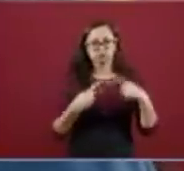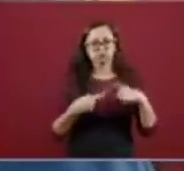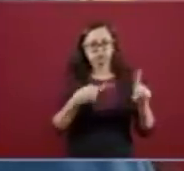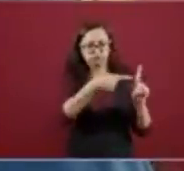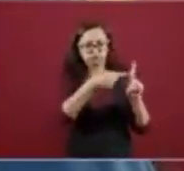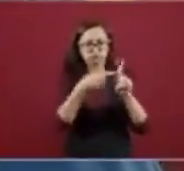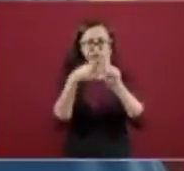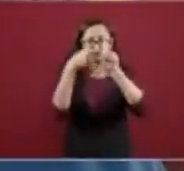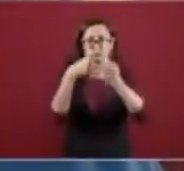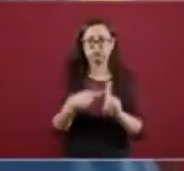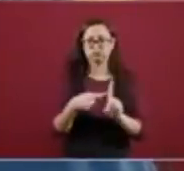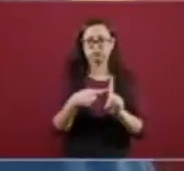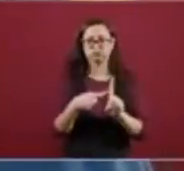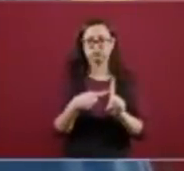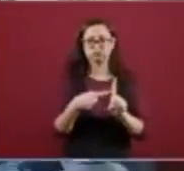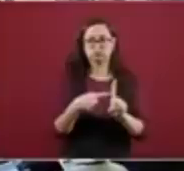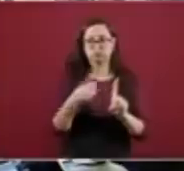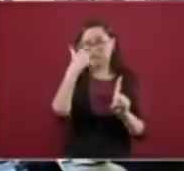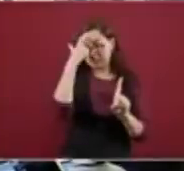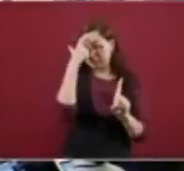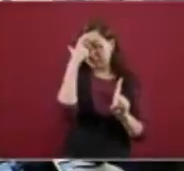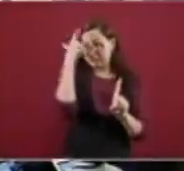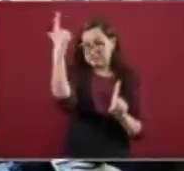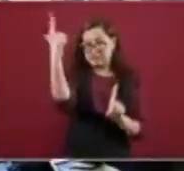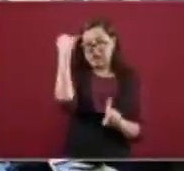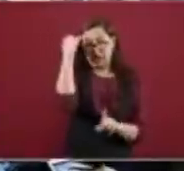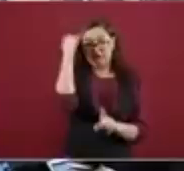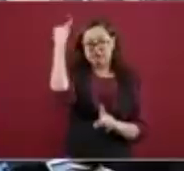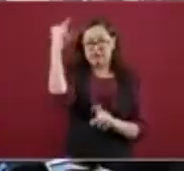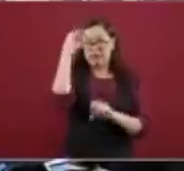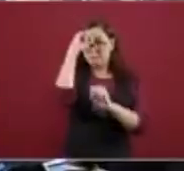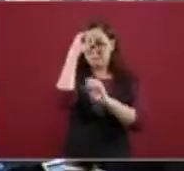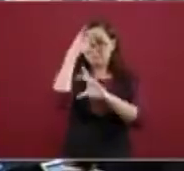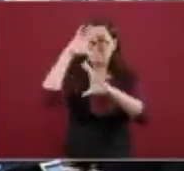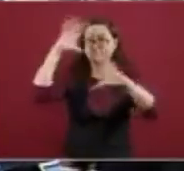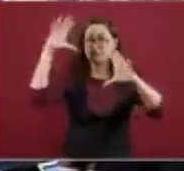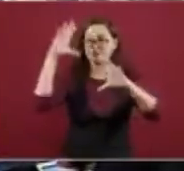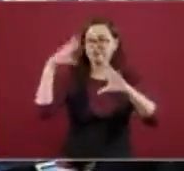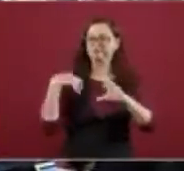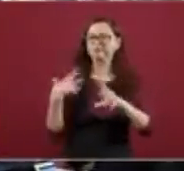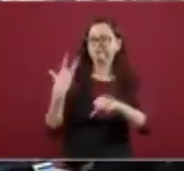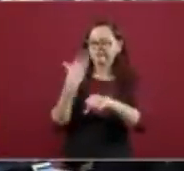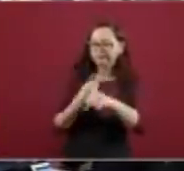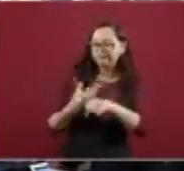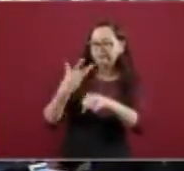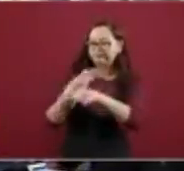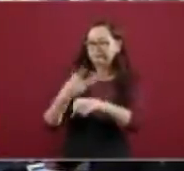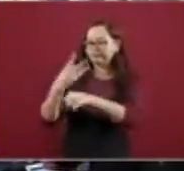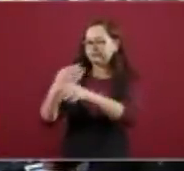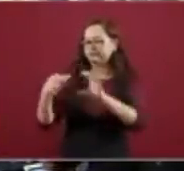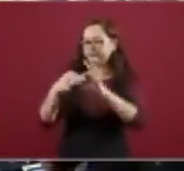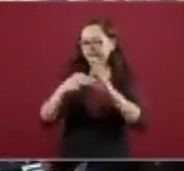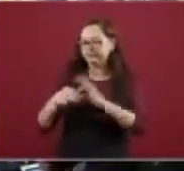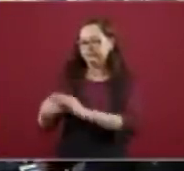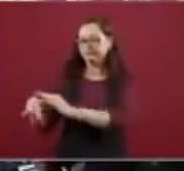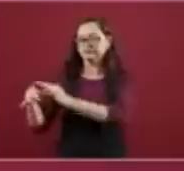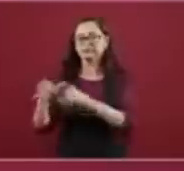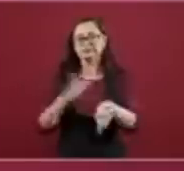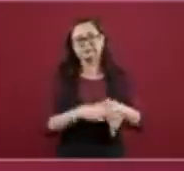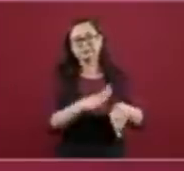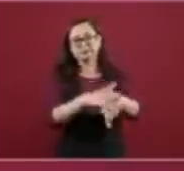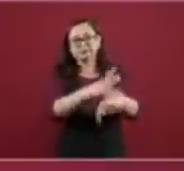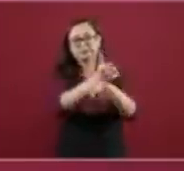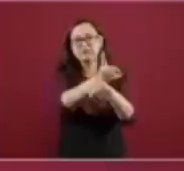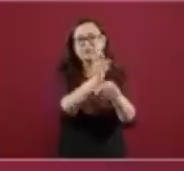que como eje creativo articulará todos estos esfuerzos y haría una convocatoria importante a